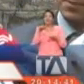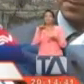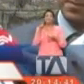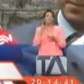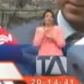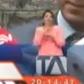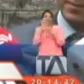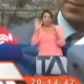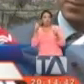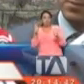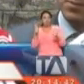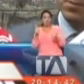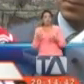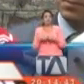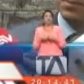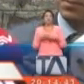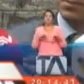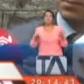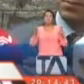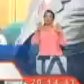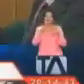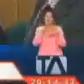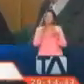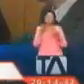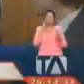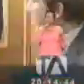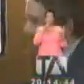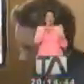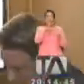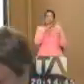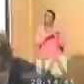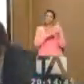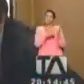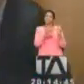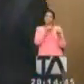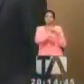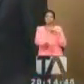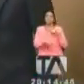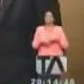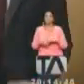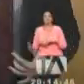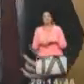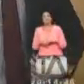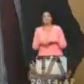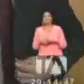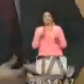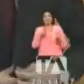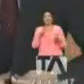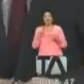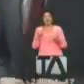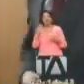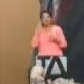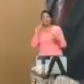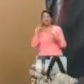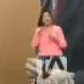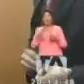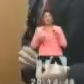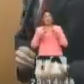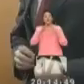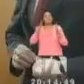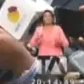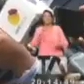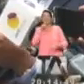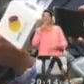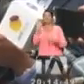Esa presunción de culpabilidad rompe el orden constitucional. Tras el ingreso del documento se realizó el sorteo para el conocimiento del juez constitucional que tratará